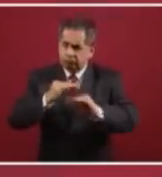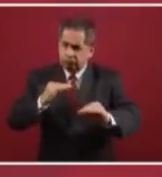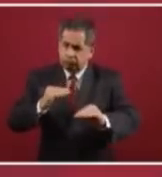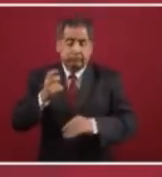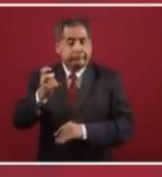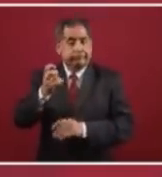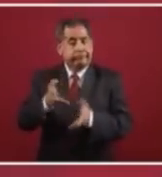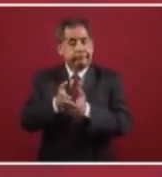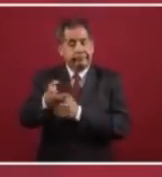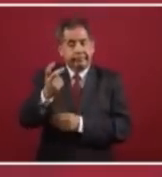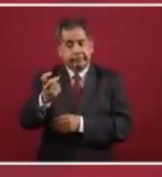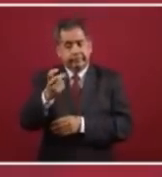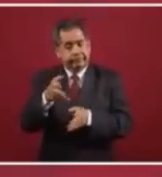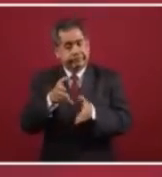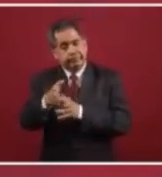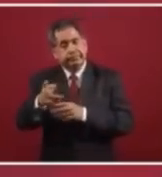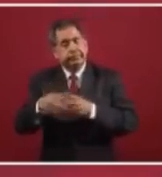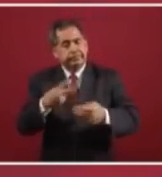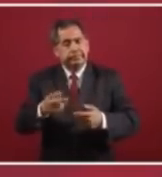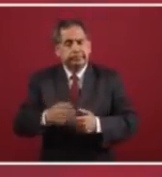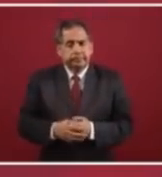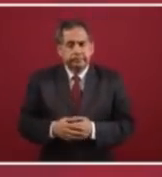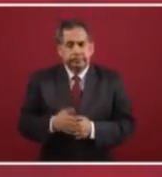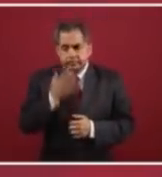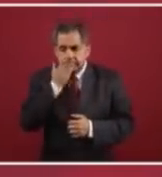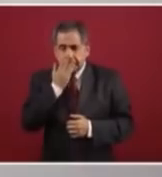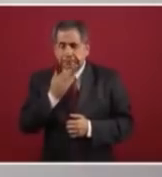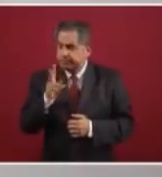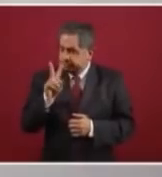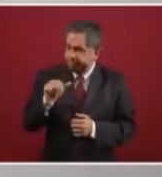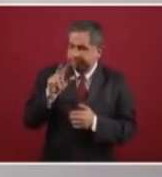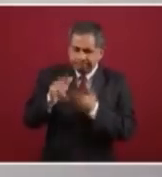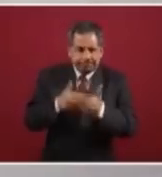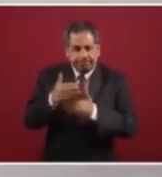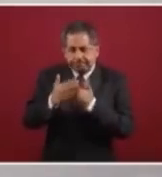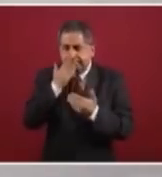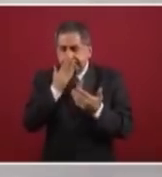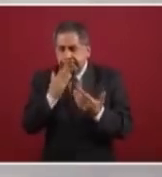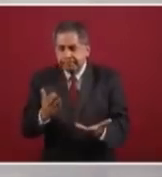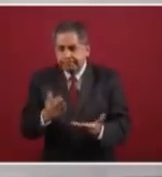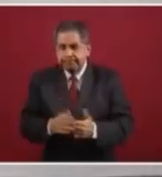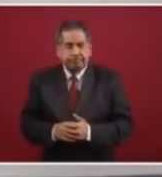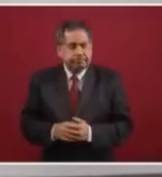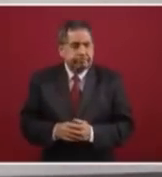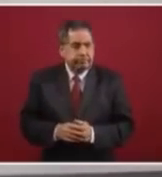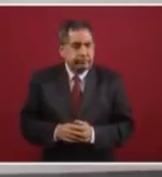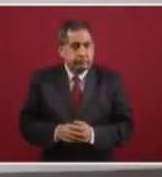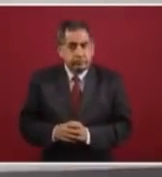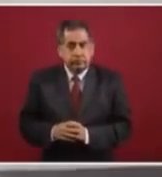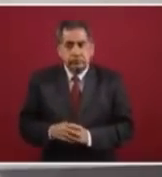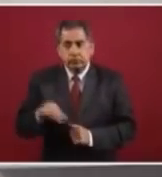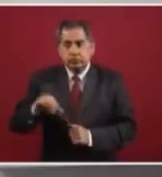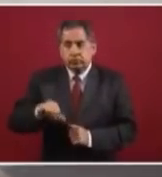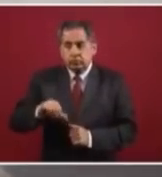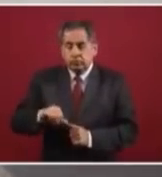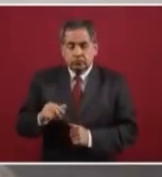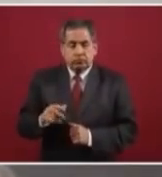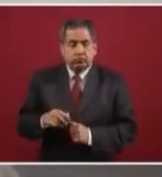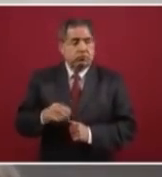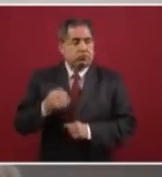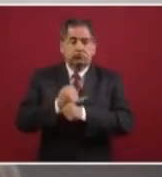vamos, y vamos muy bien. Hoy van a